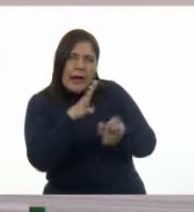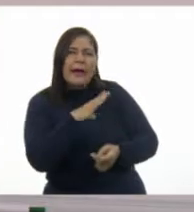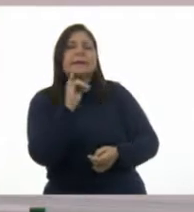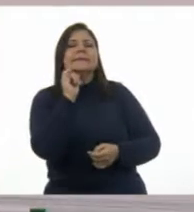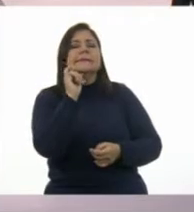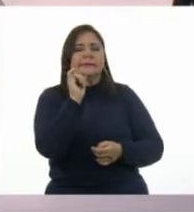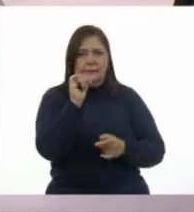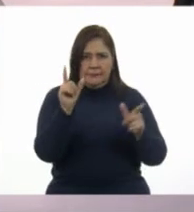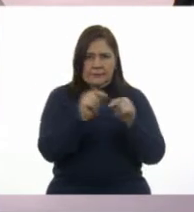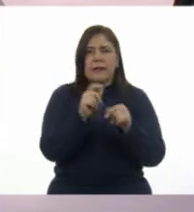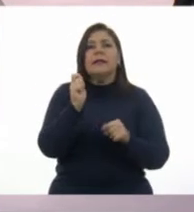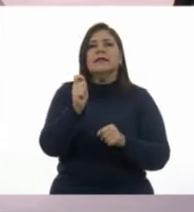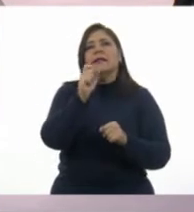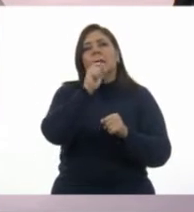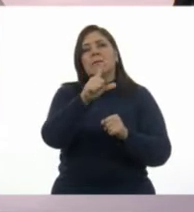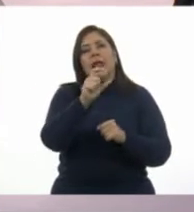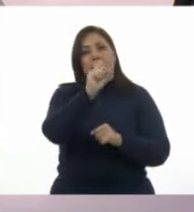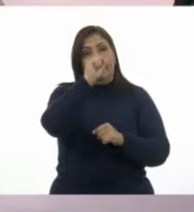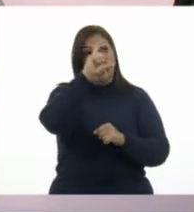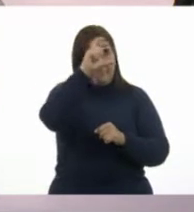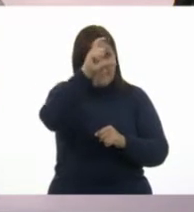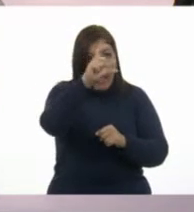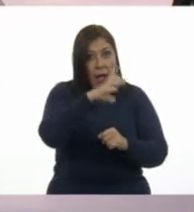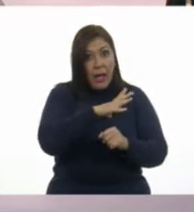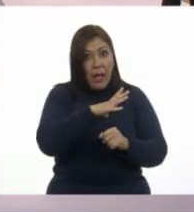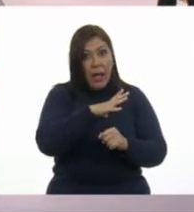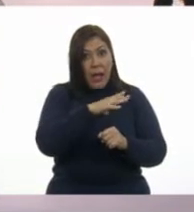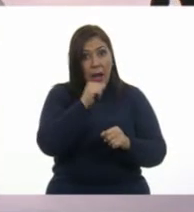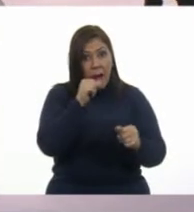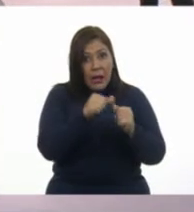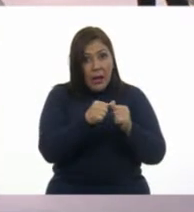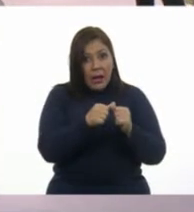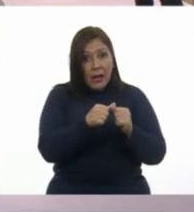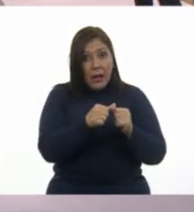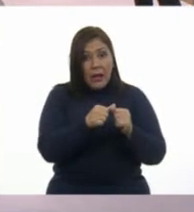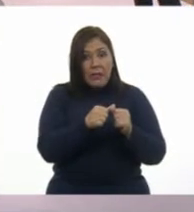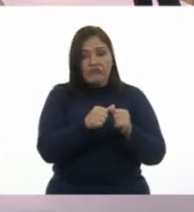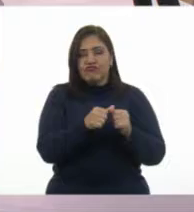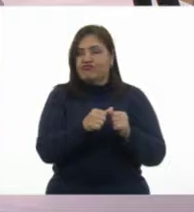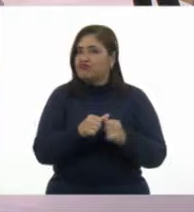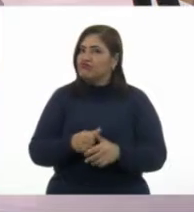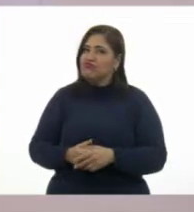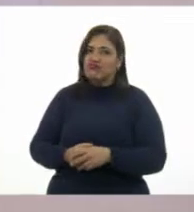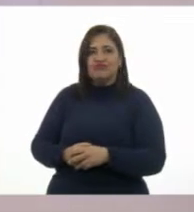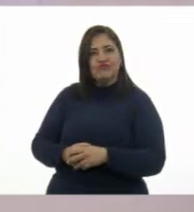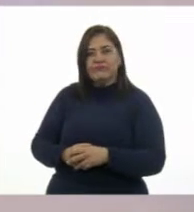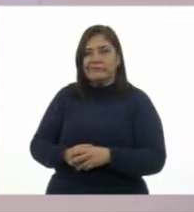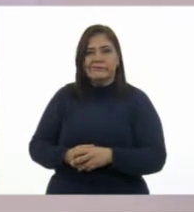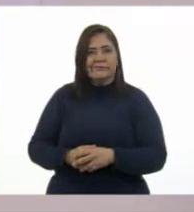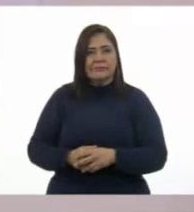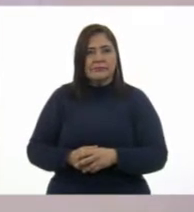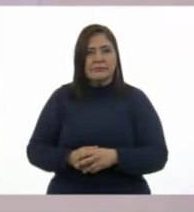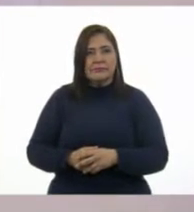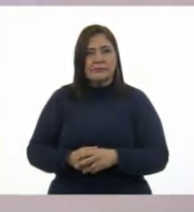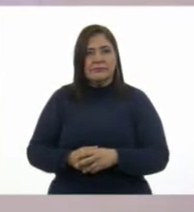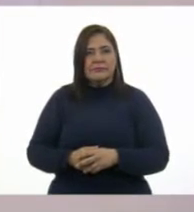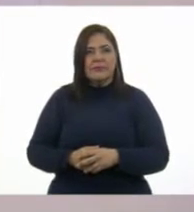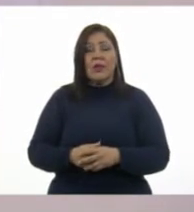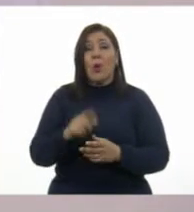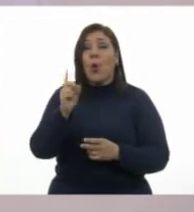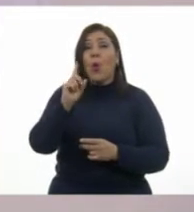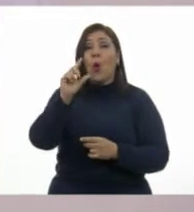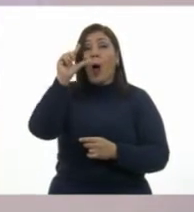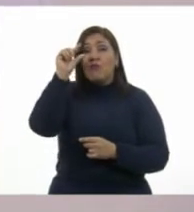la mayúscula al inicio? No. Uy. La puso en